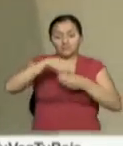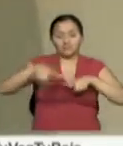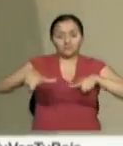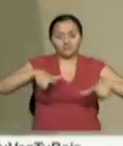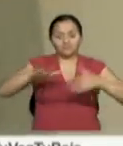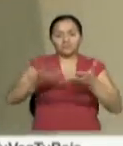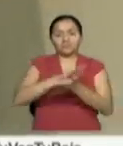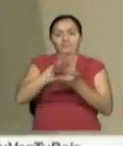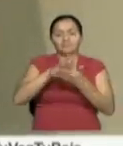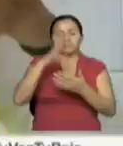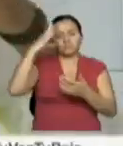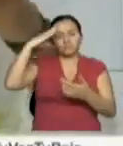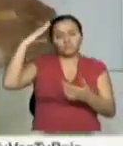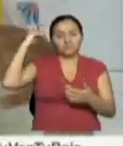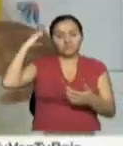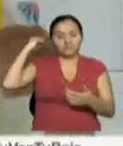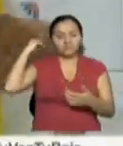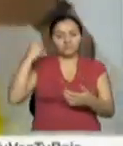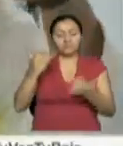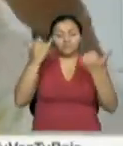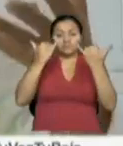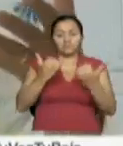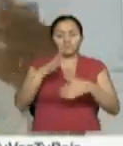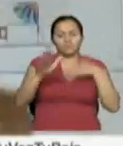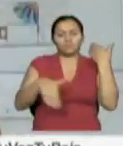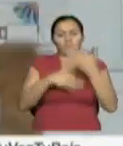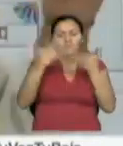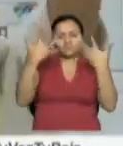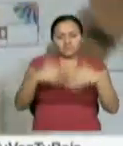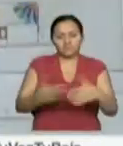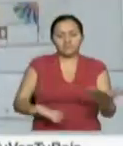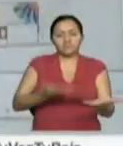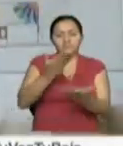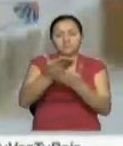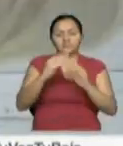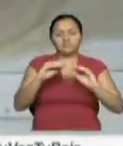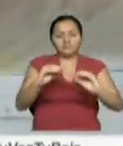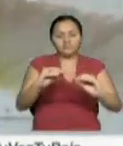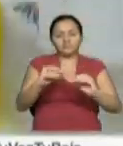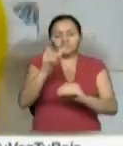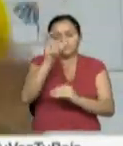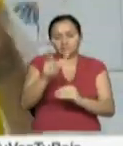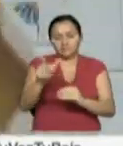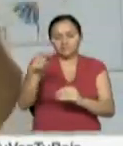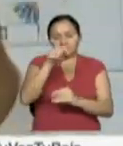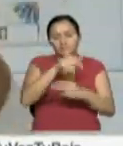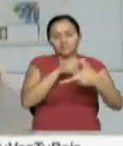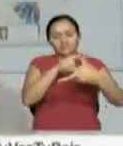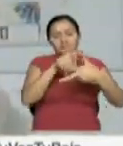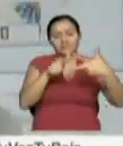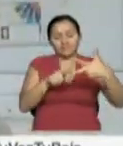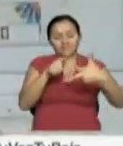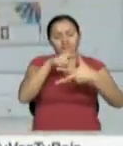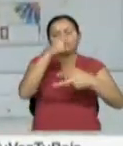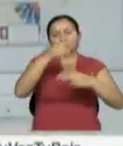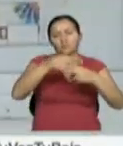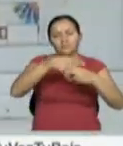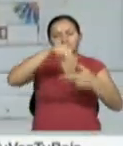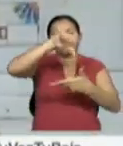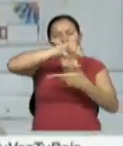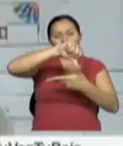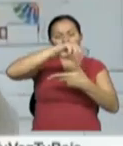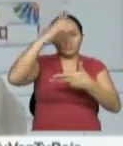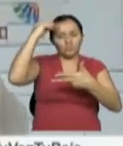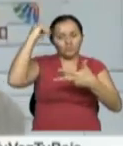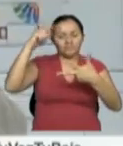educativa Ciudad de Riobamba. Y con eso tendremos la oferta educativa, con la ciudad de Riobamba, con esas tres repotenciadas y la de unidad